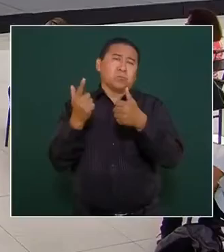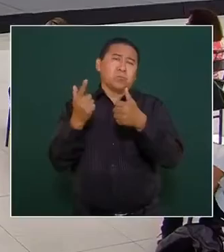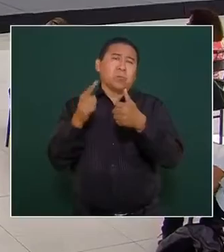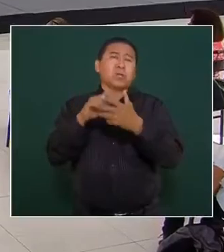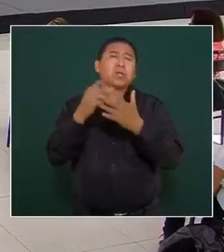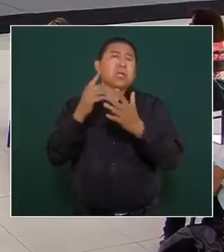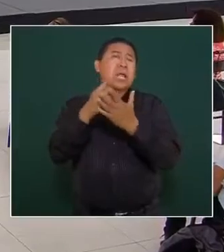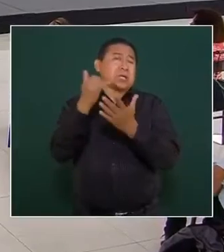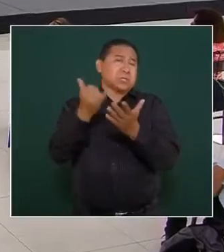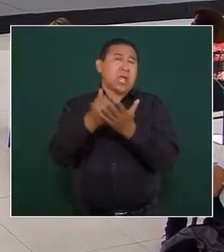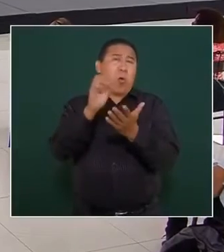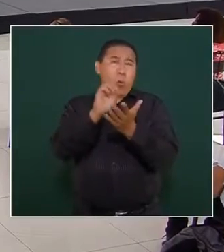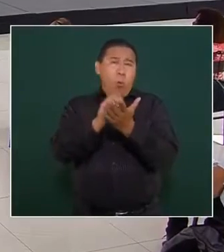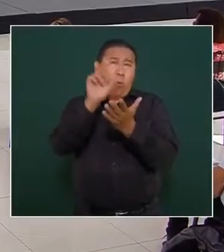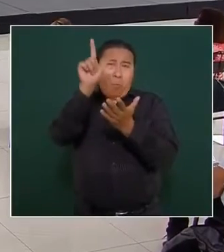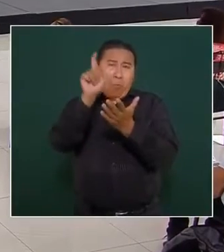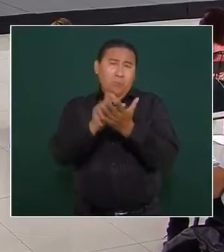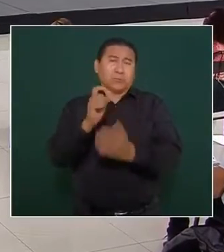Isla Holbox.